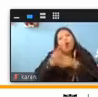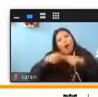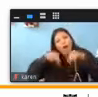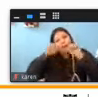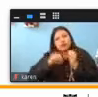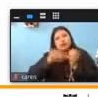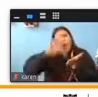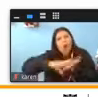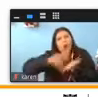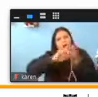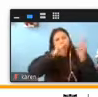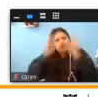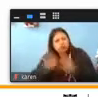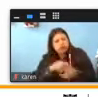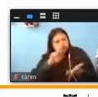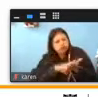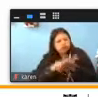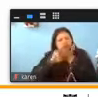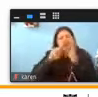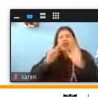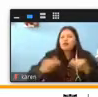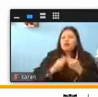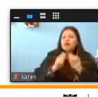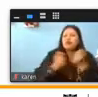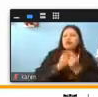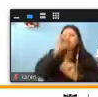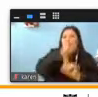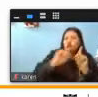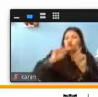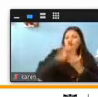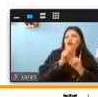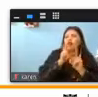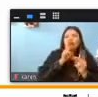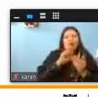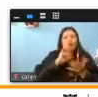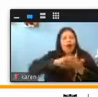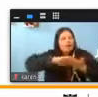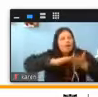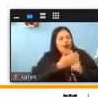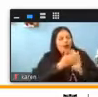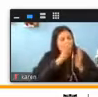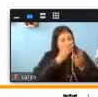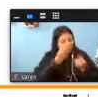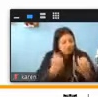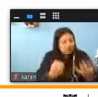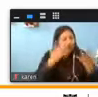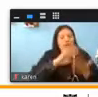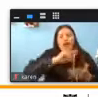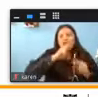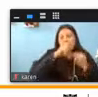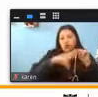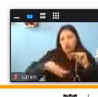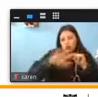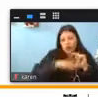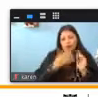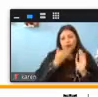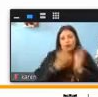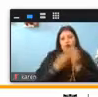la reconstrucción del tejido social a través de la reconciliación con la naturaleza. Por ejemplo, el equipo de